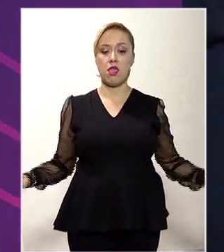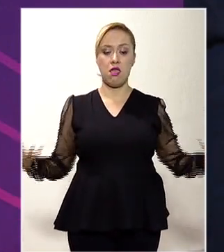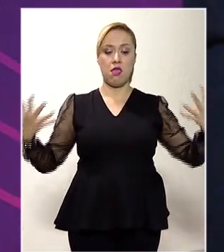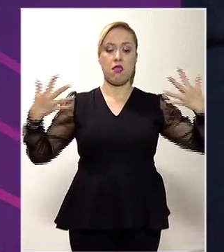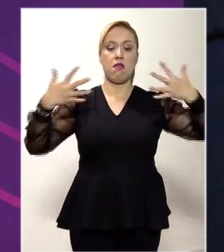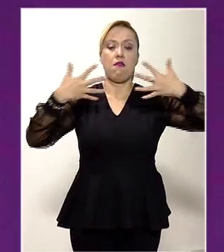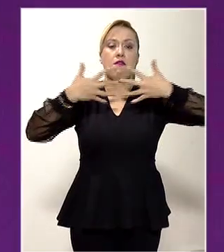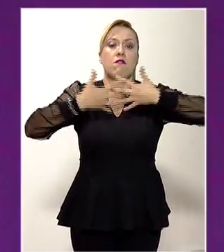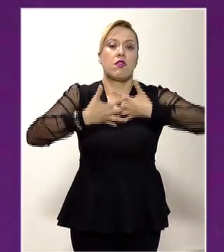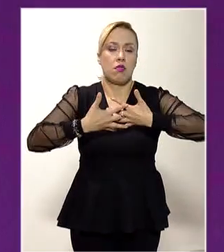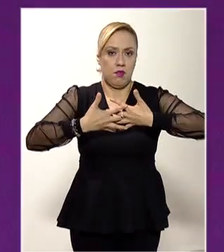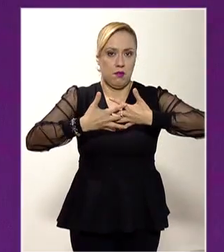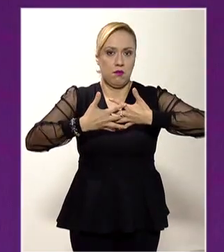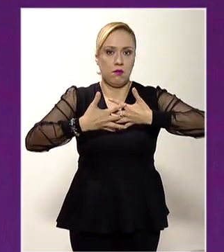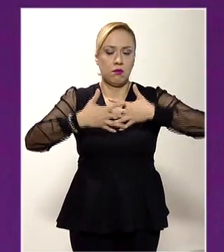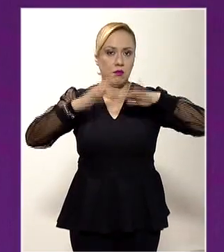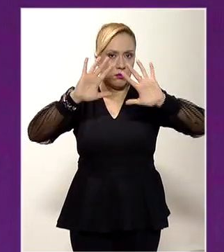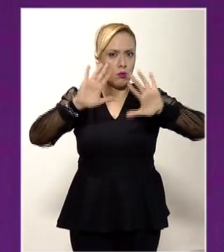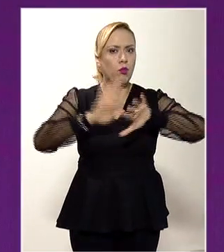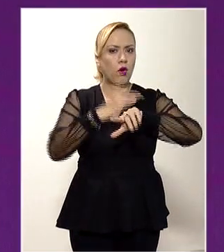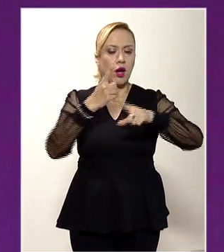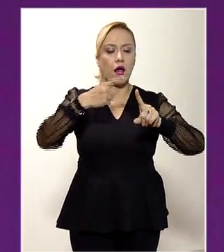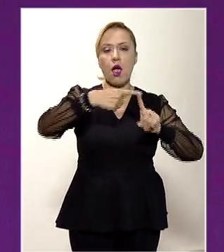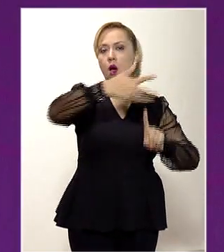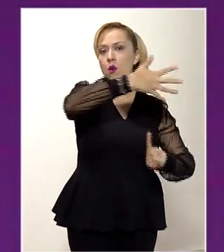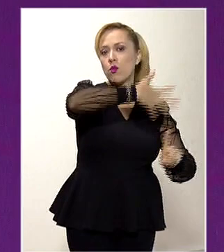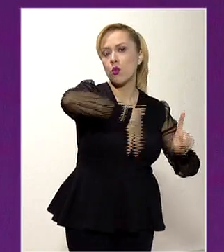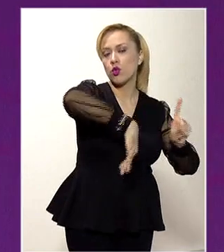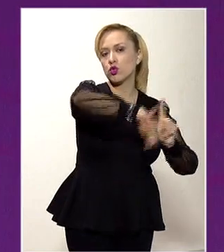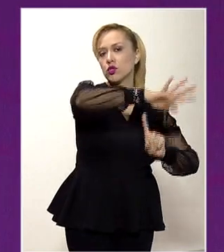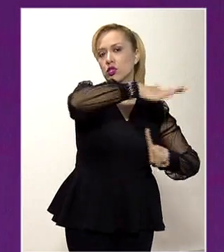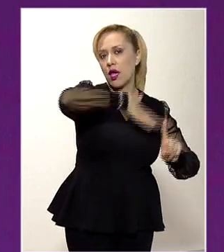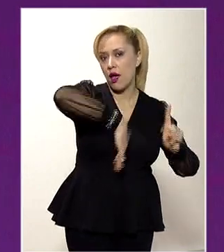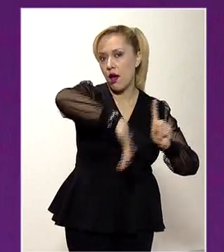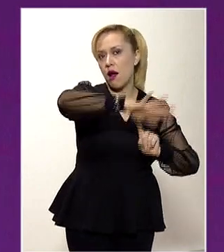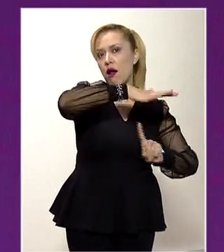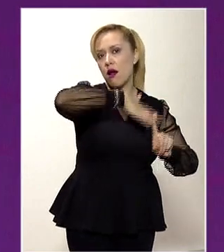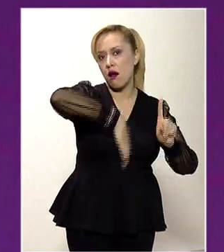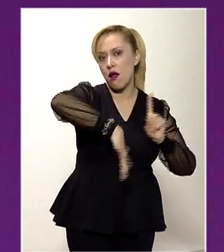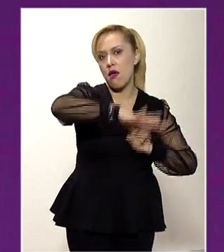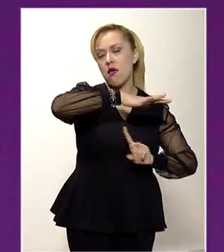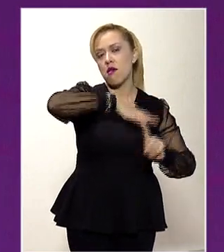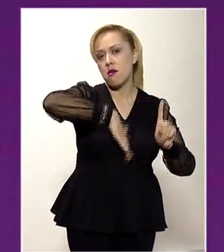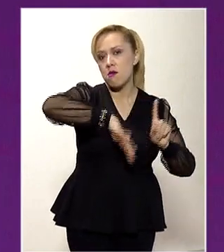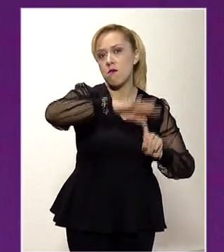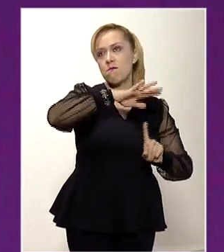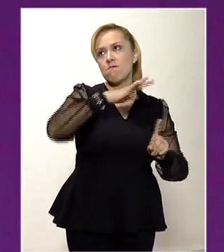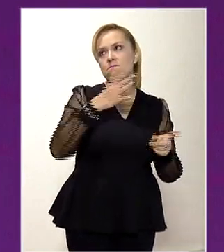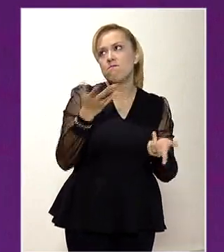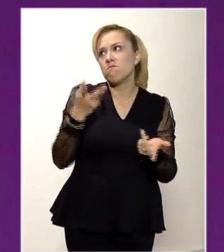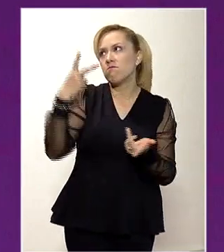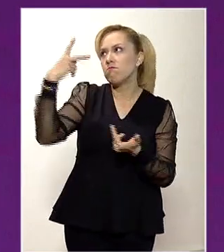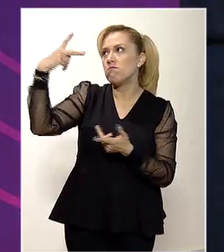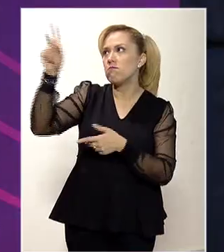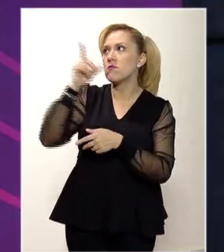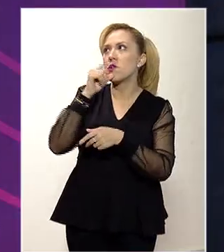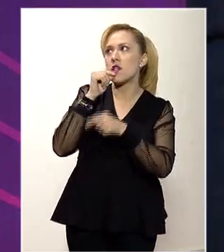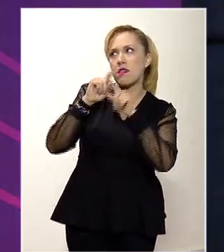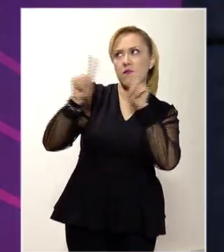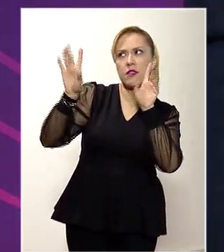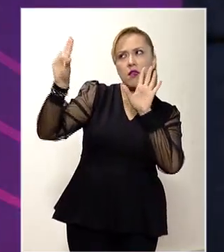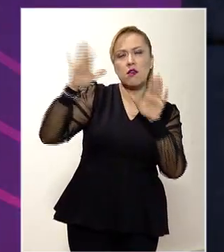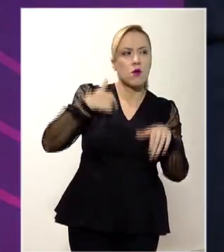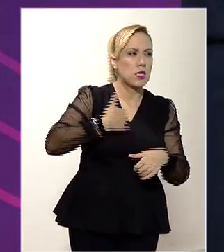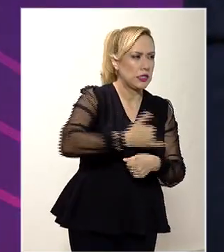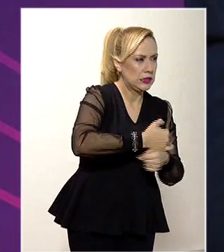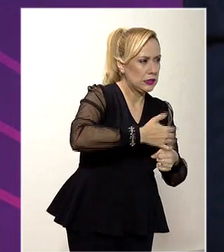Porque si tienes una búsqueda, digamos, más de corte Desformalizada. desformalizado y tienes una investigación penal, pero que al